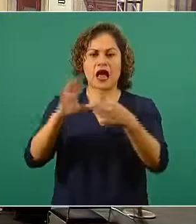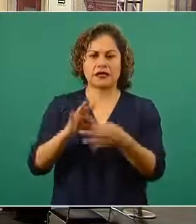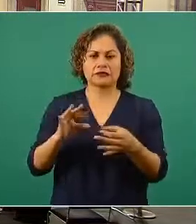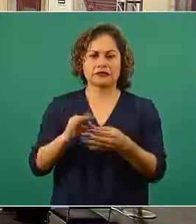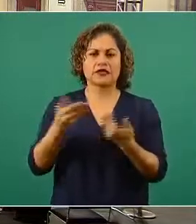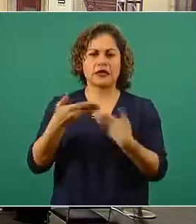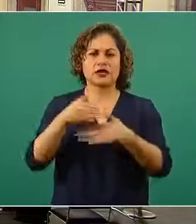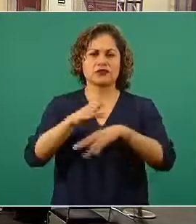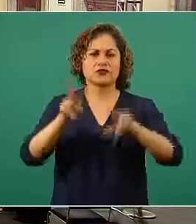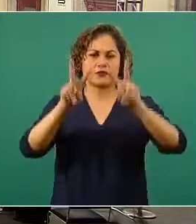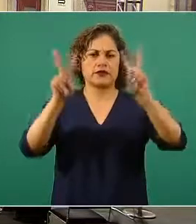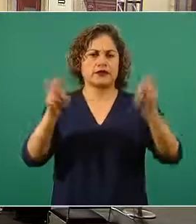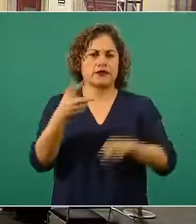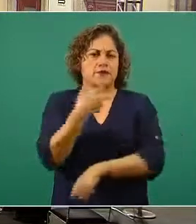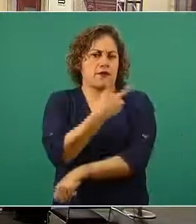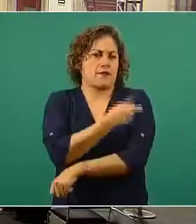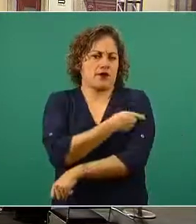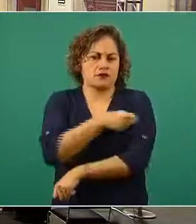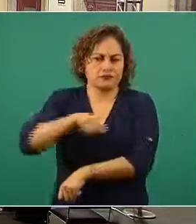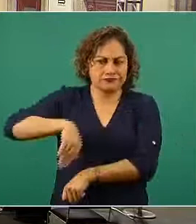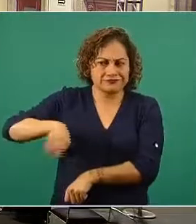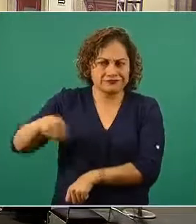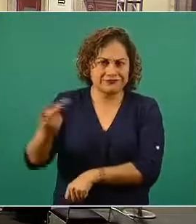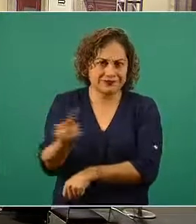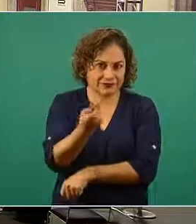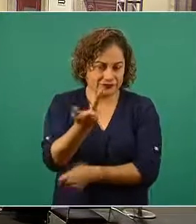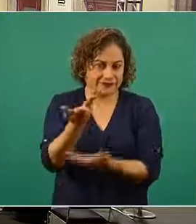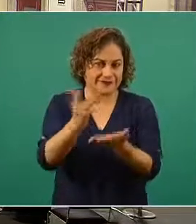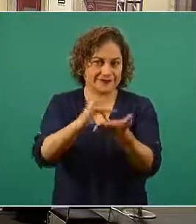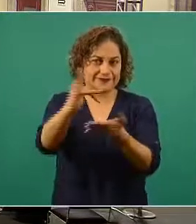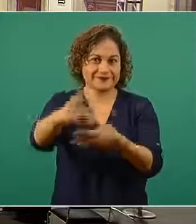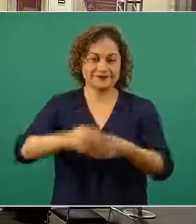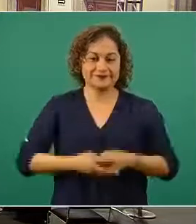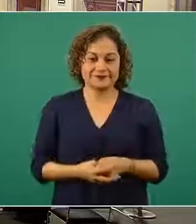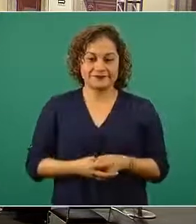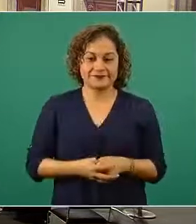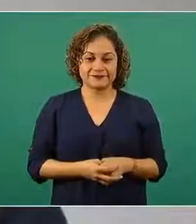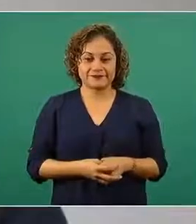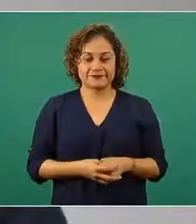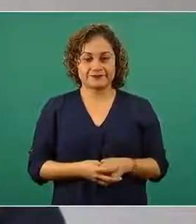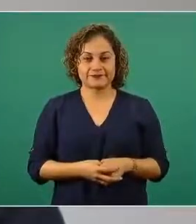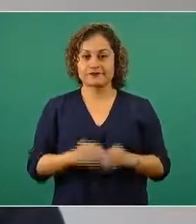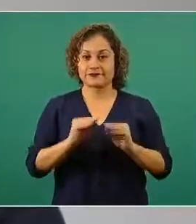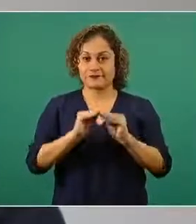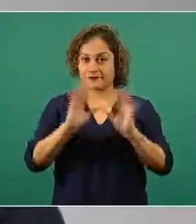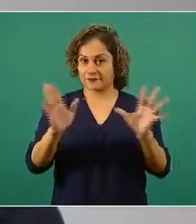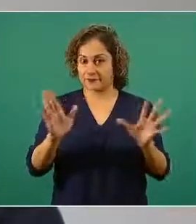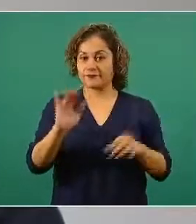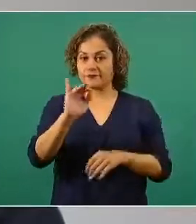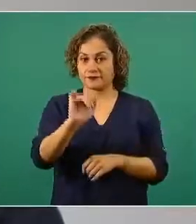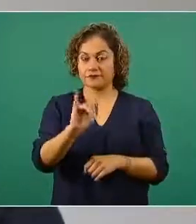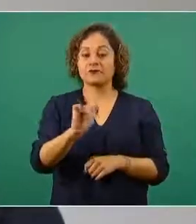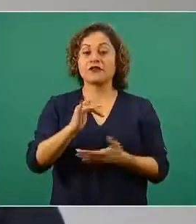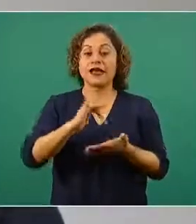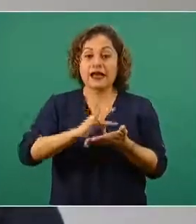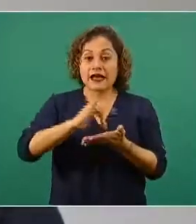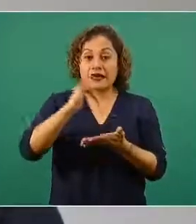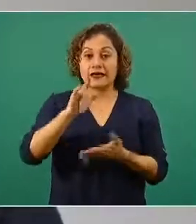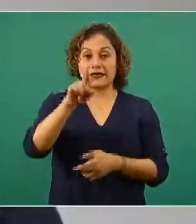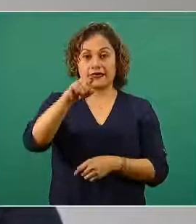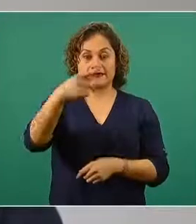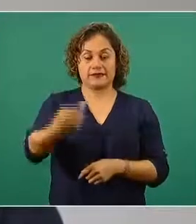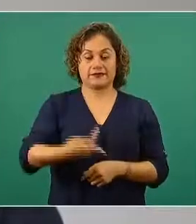tema del componente de vacunas que menciona el compañero. Gracias. Claro, con mucho gusto. Agradecemos también la